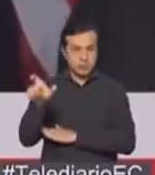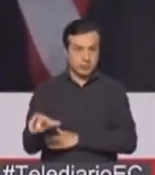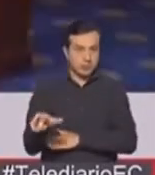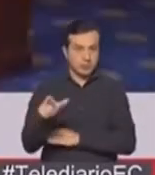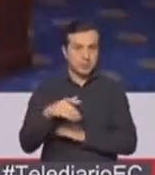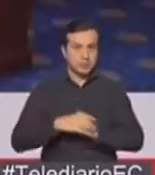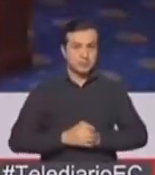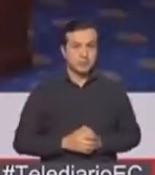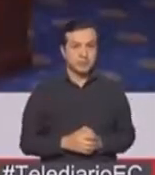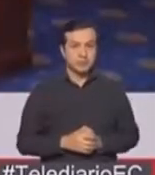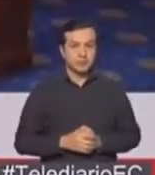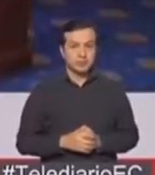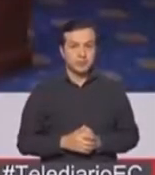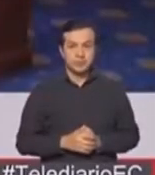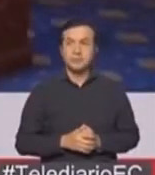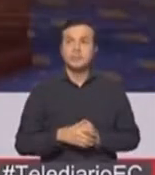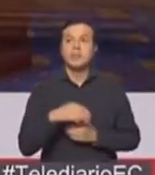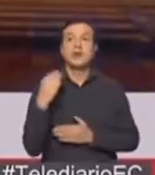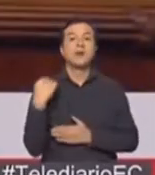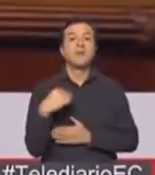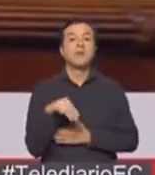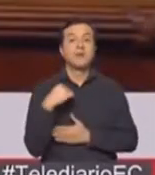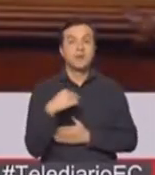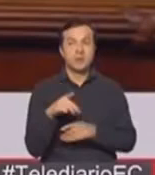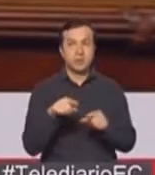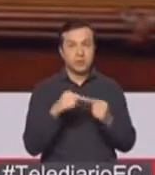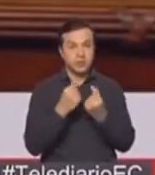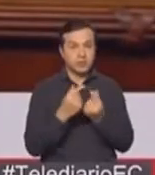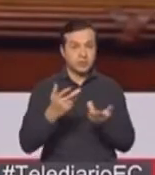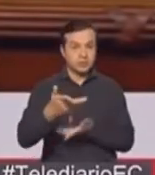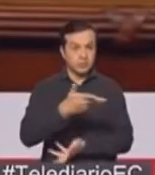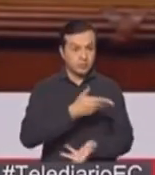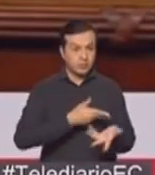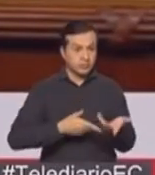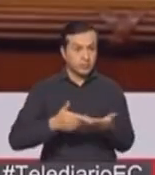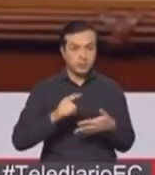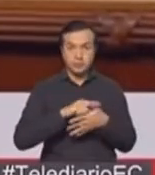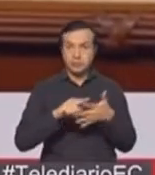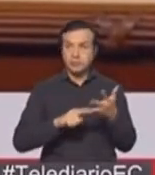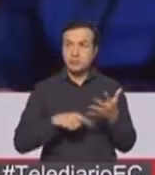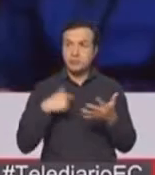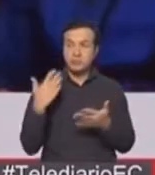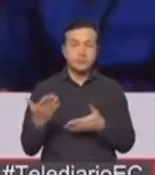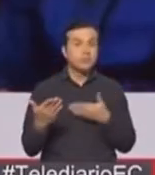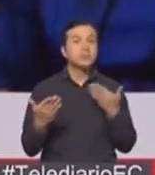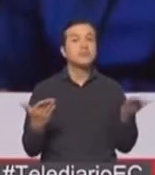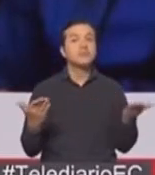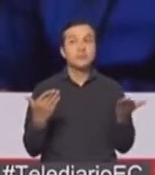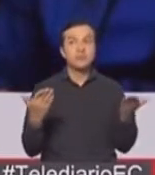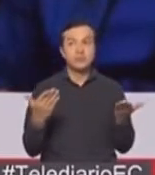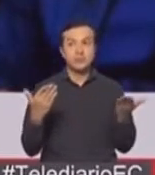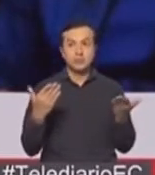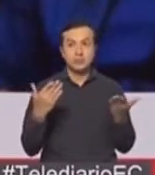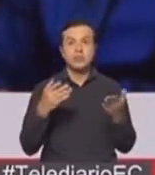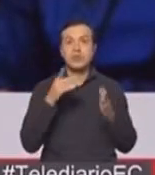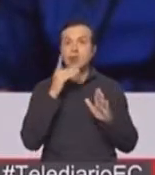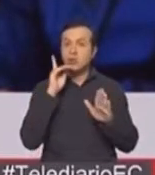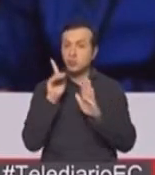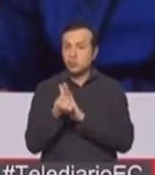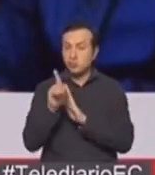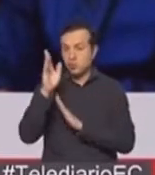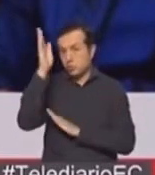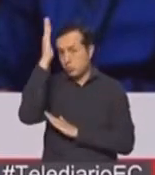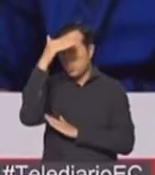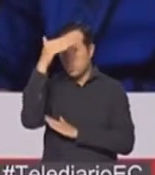a lo largo del miércoles la cámara escuchó los argumentos de una y otra bancada a favor y en contra de abrir un impeachment a trump